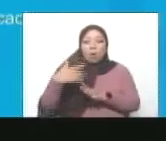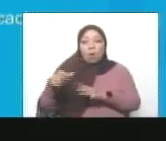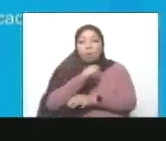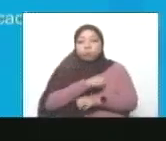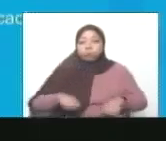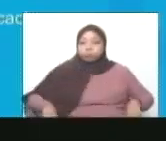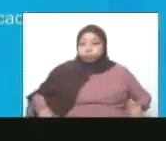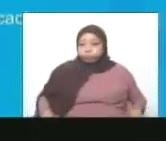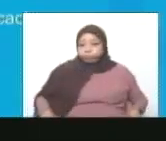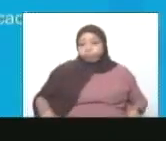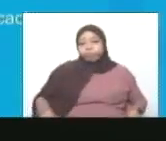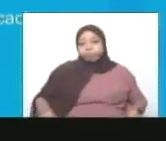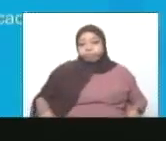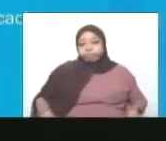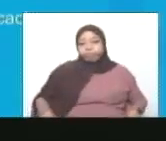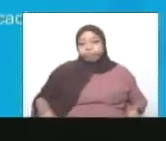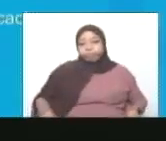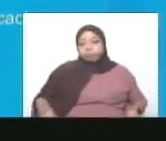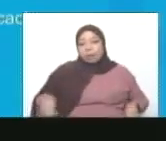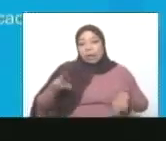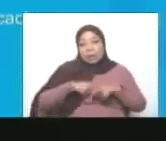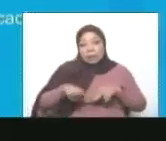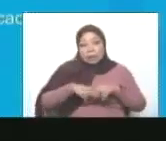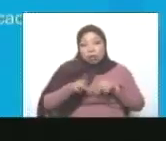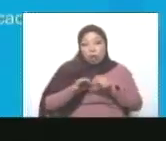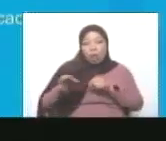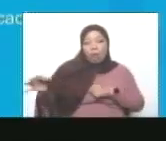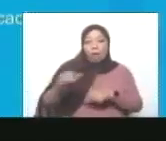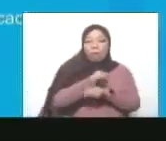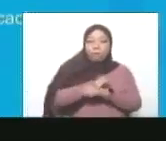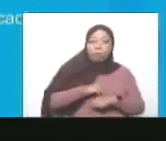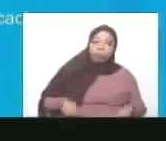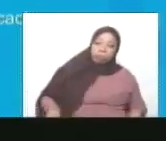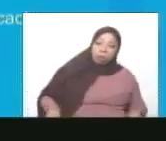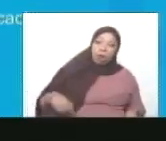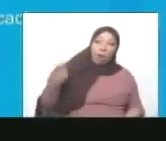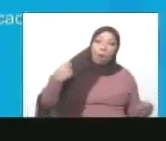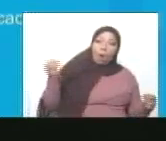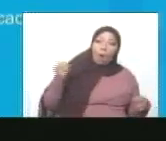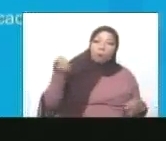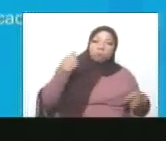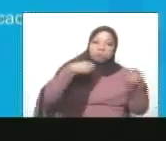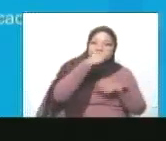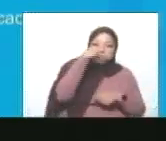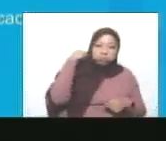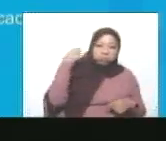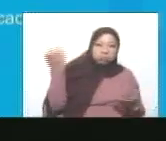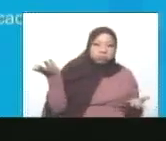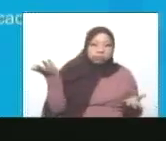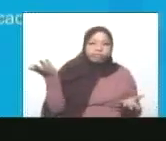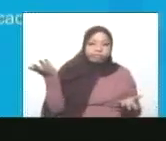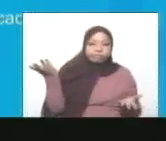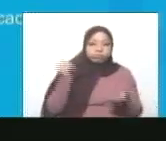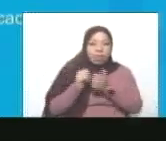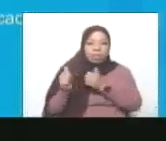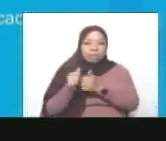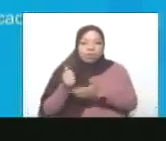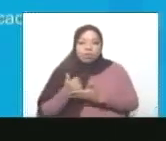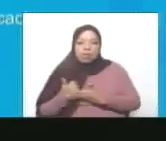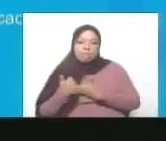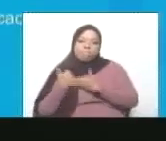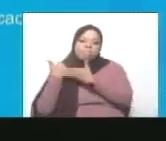darles una actividad acorde a sus necesidades, pues. Mira, Gabriela,